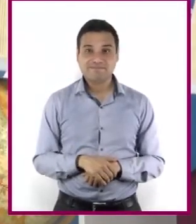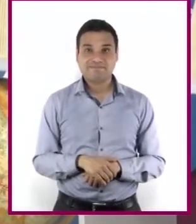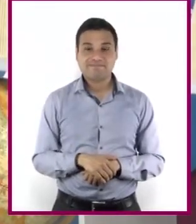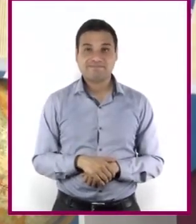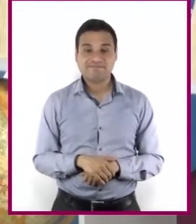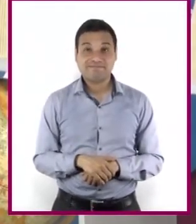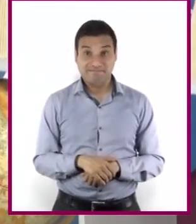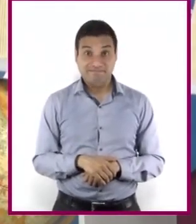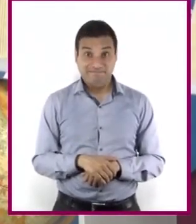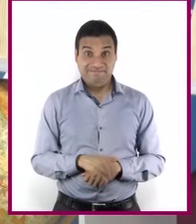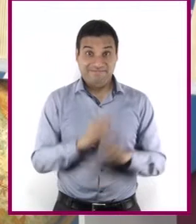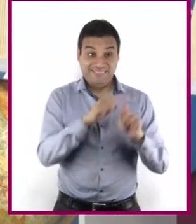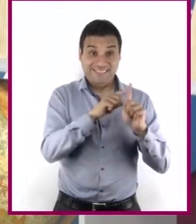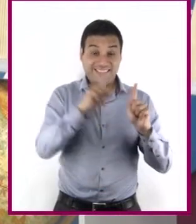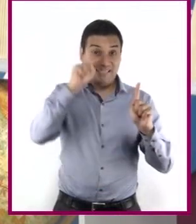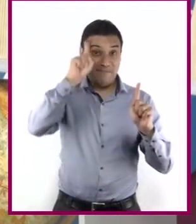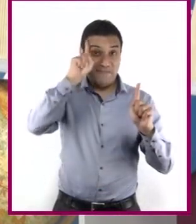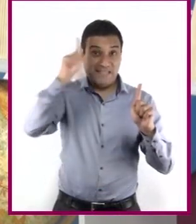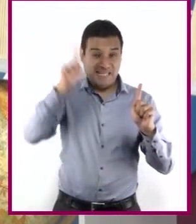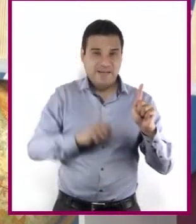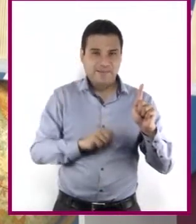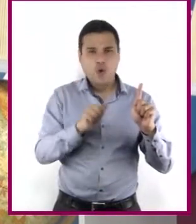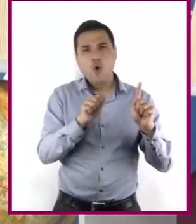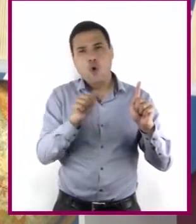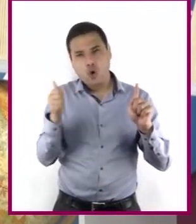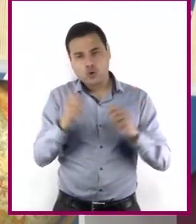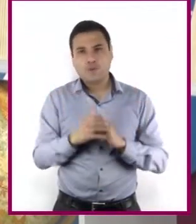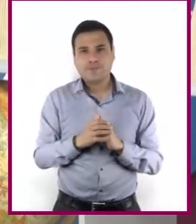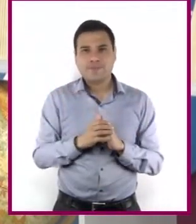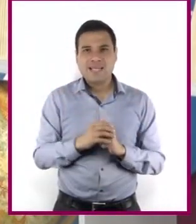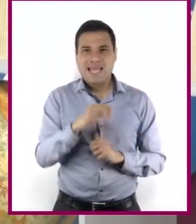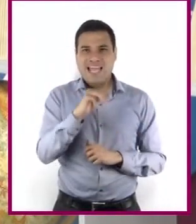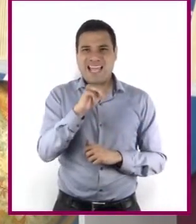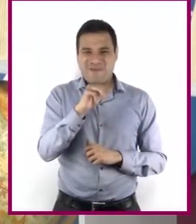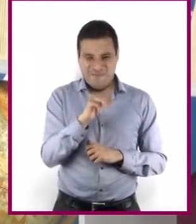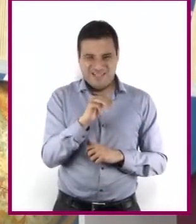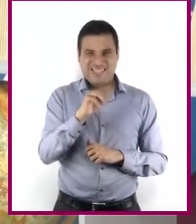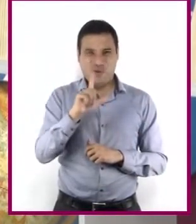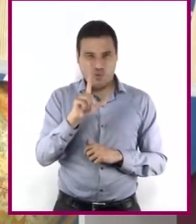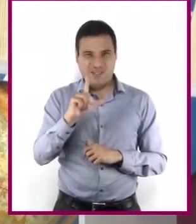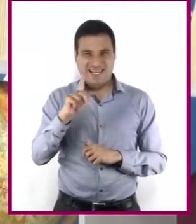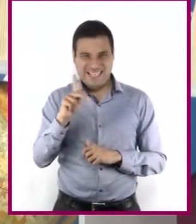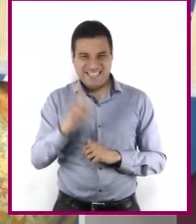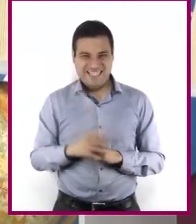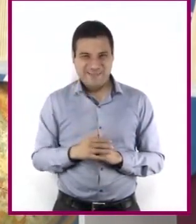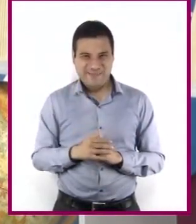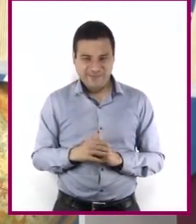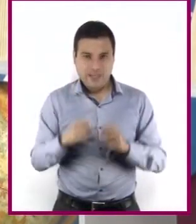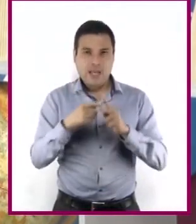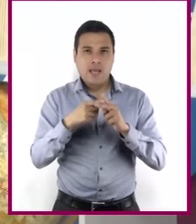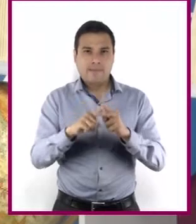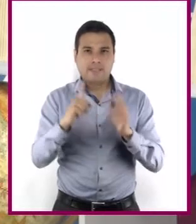Mandela, otros activistas como Martin Luther King iniciaron desde 1955